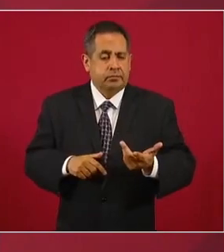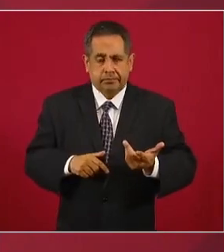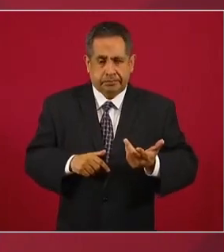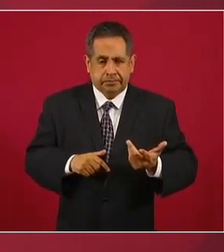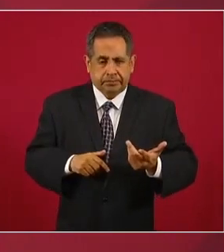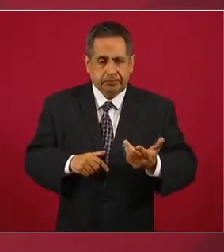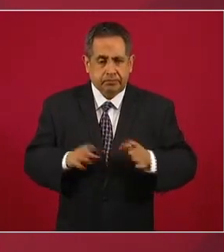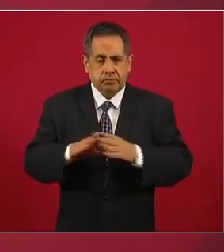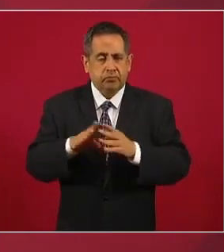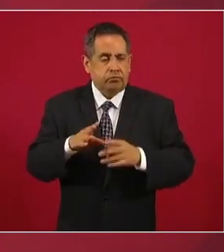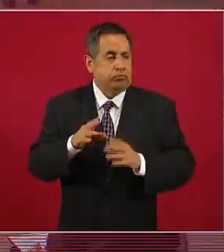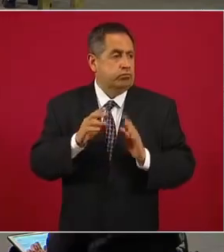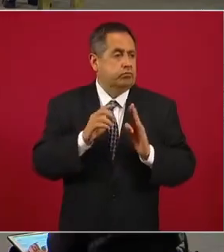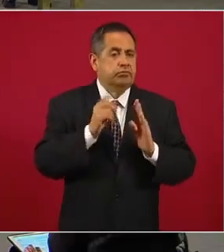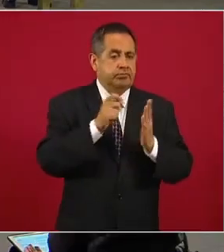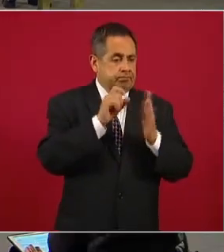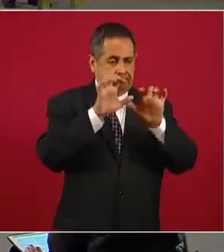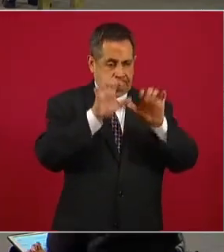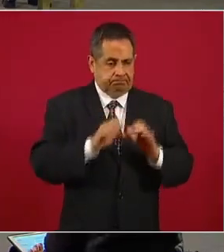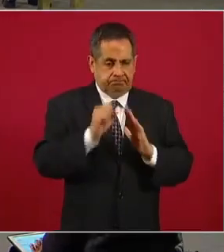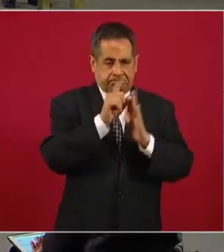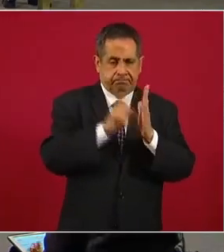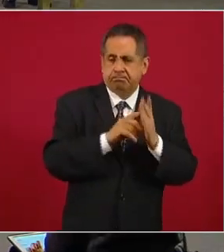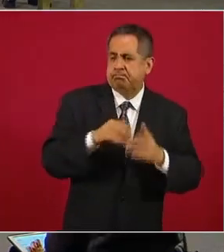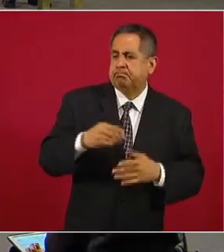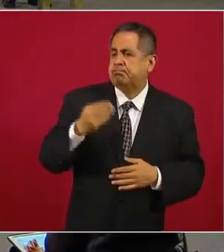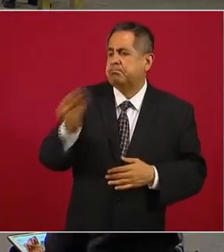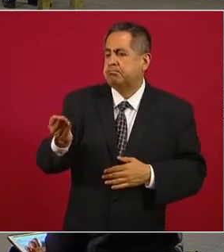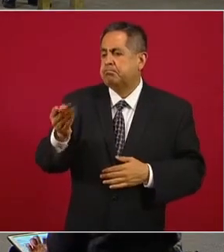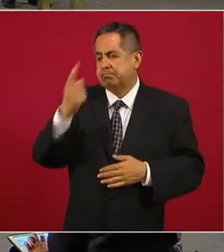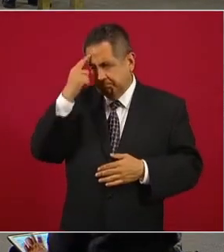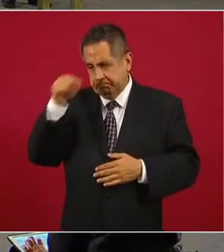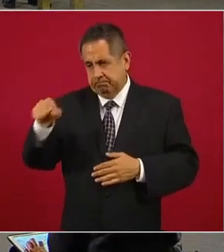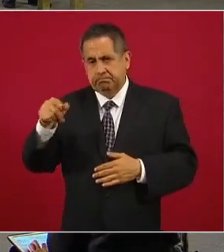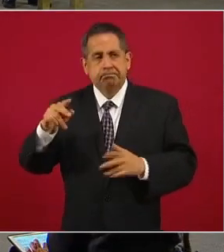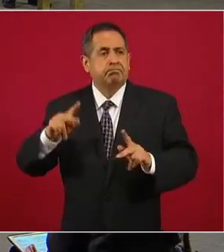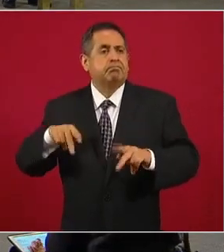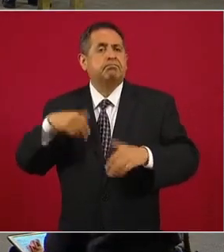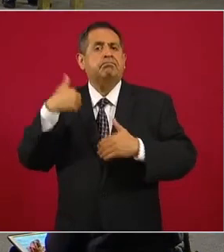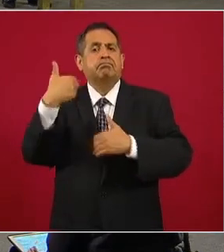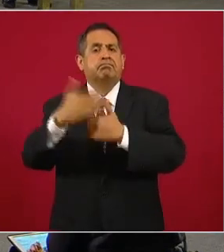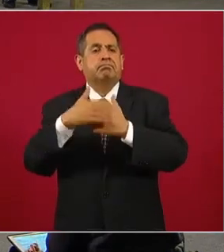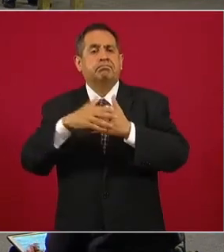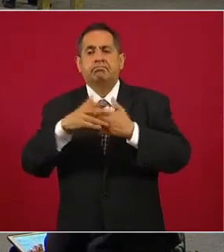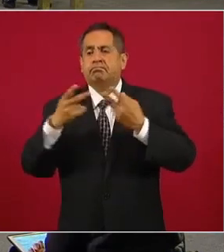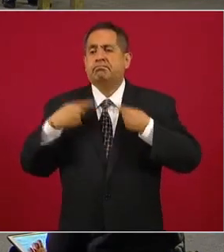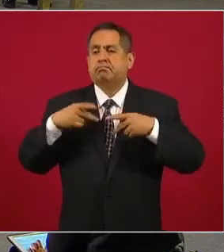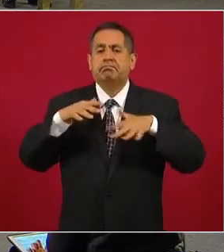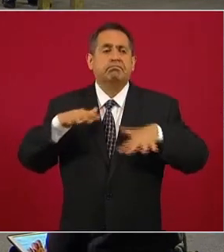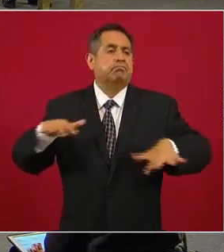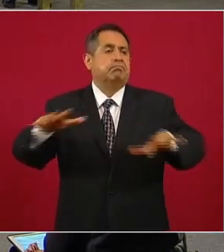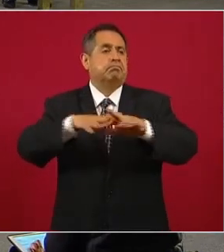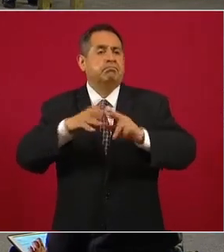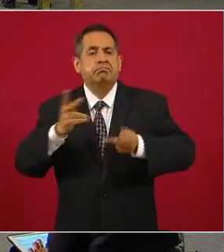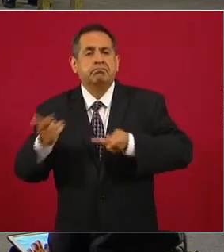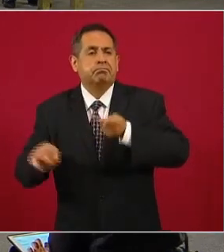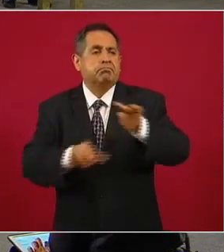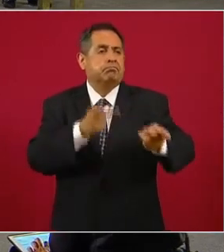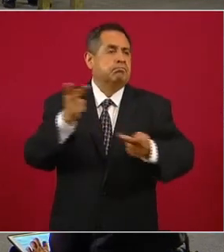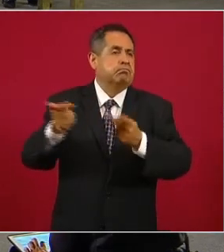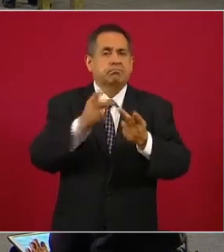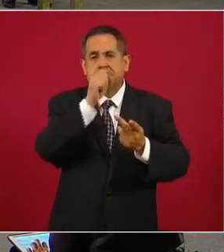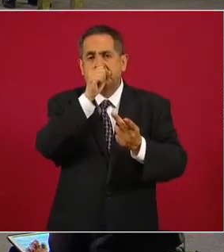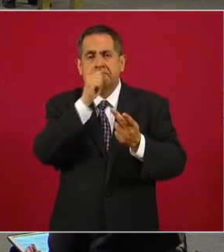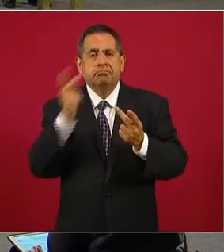la solicitud de la realización de una consulta